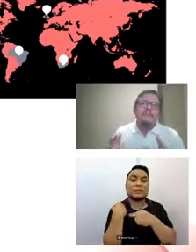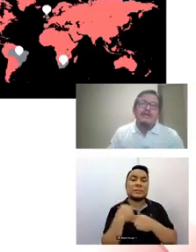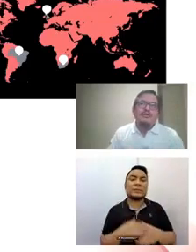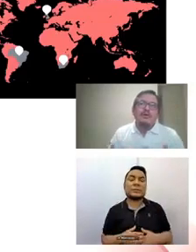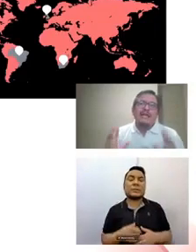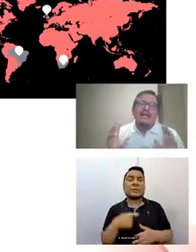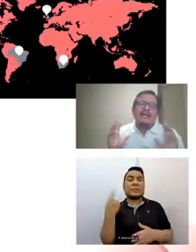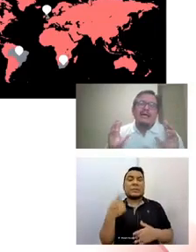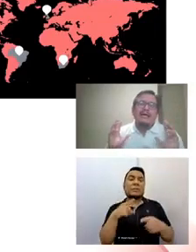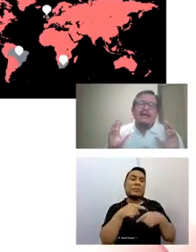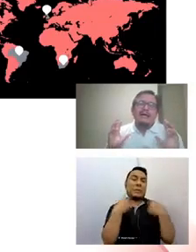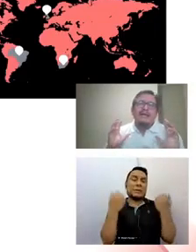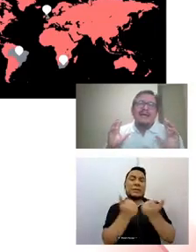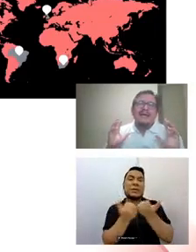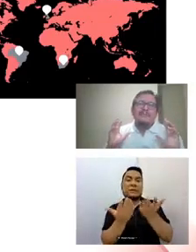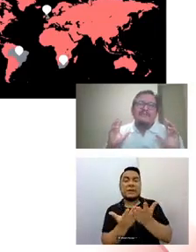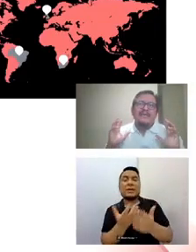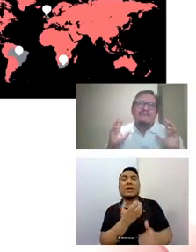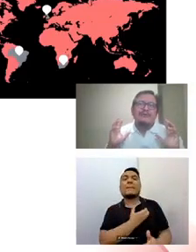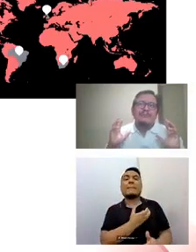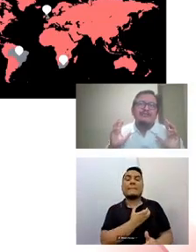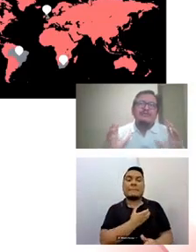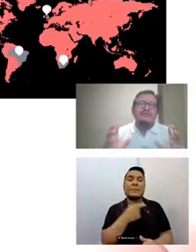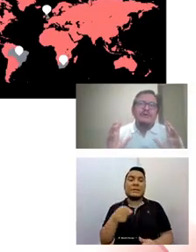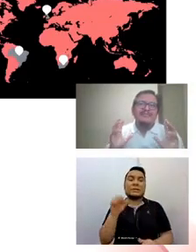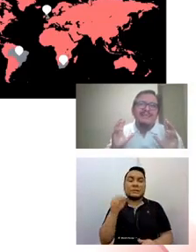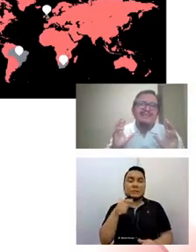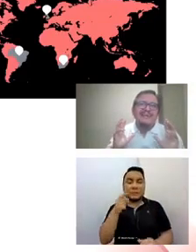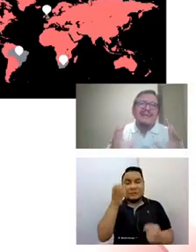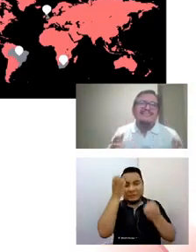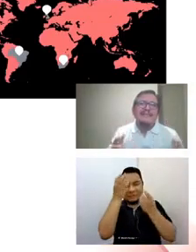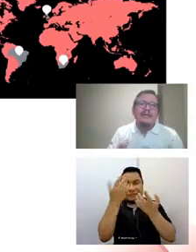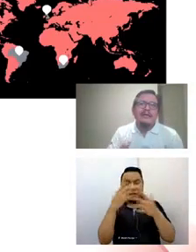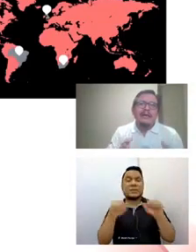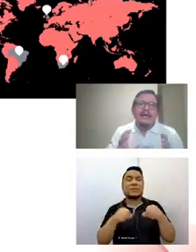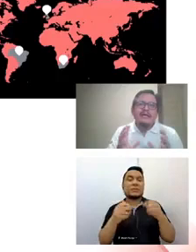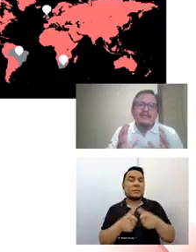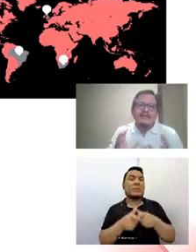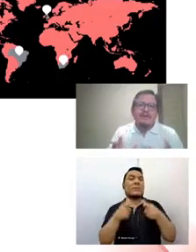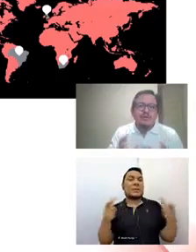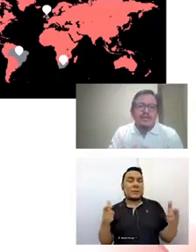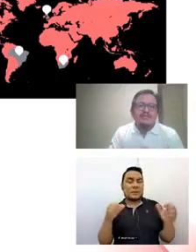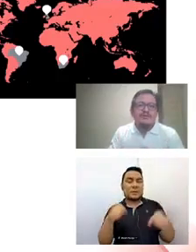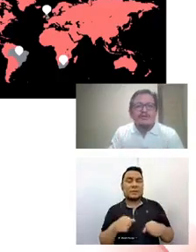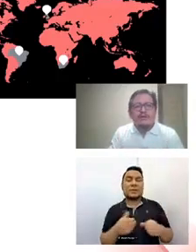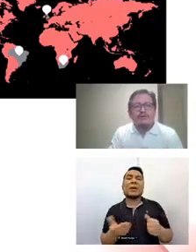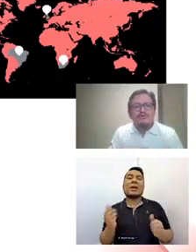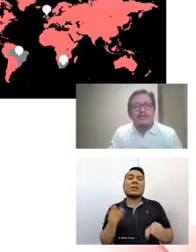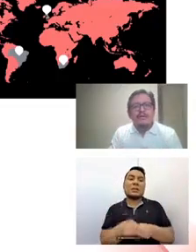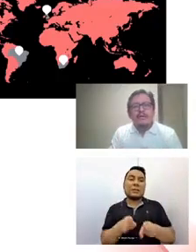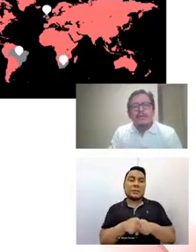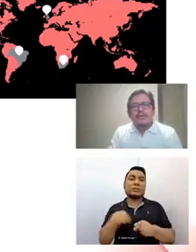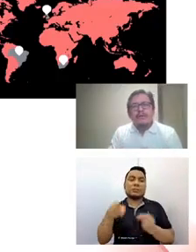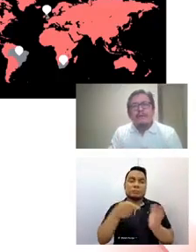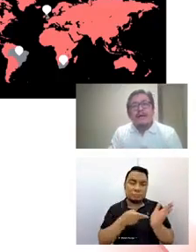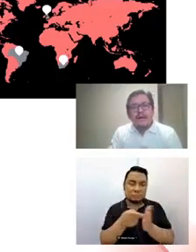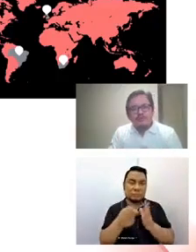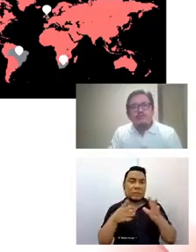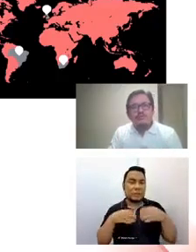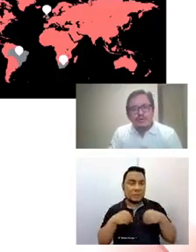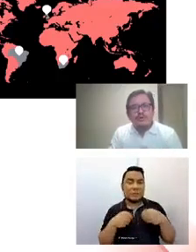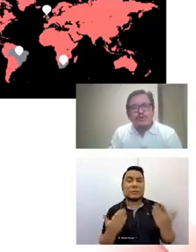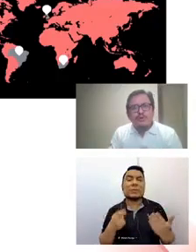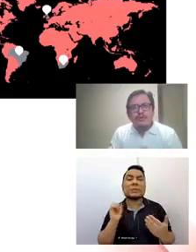bien entre marzo, abril, mayo la capacidad de información fue bastante grande, hay que ser también honestos y reconocer